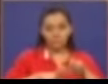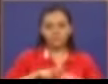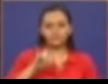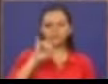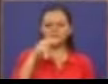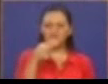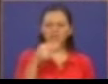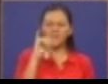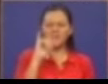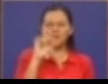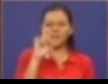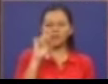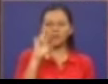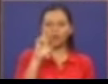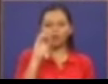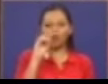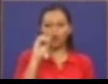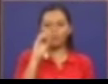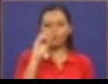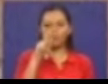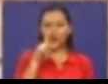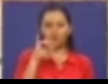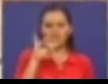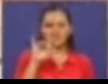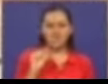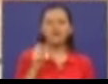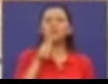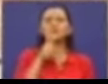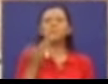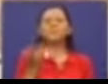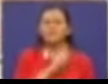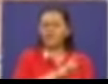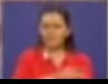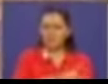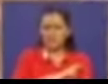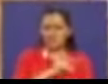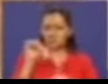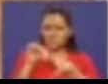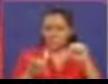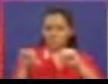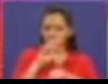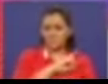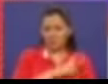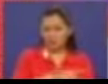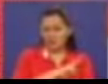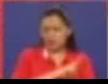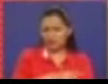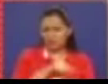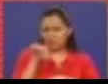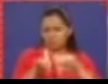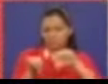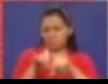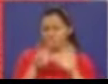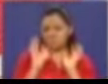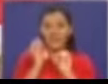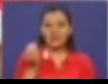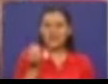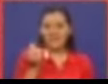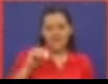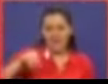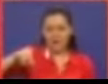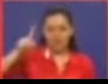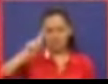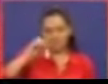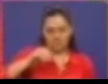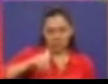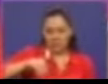Hidroponía, que lo que hacen es poner minerales. ¿Qué mineral ponen? Era una mezcla de minerales, ya no tierra, una mezcla de